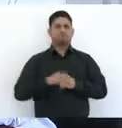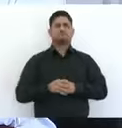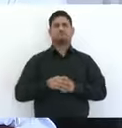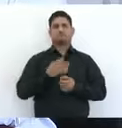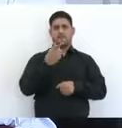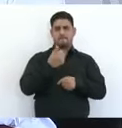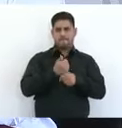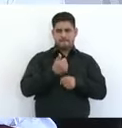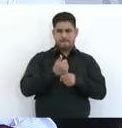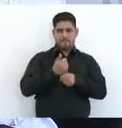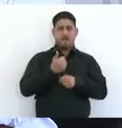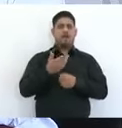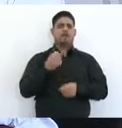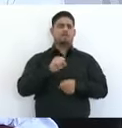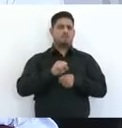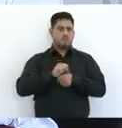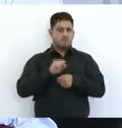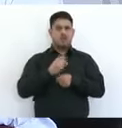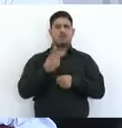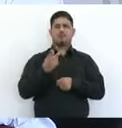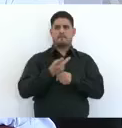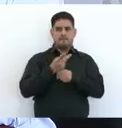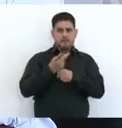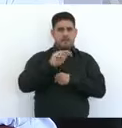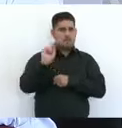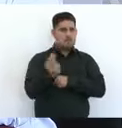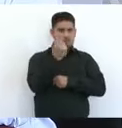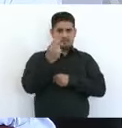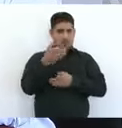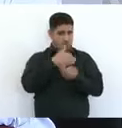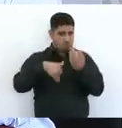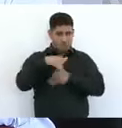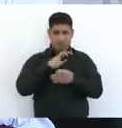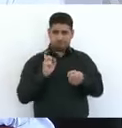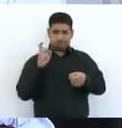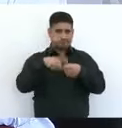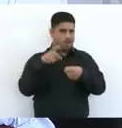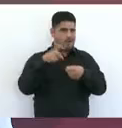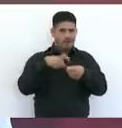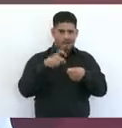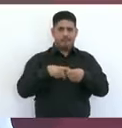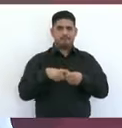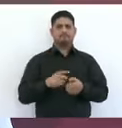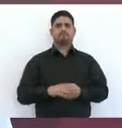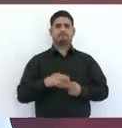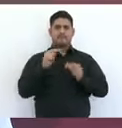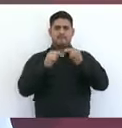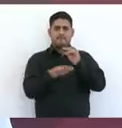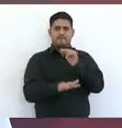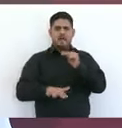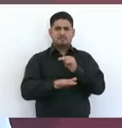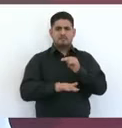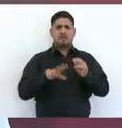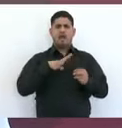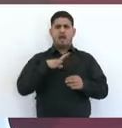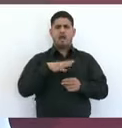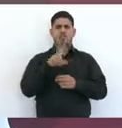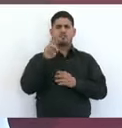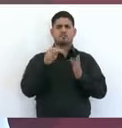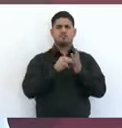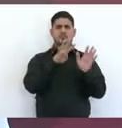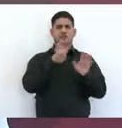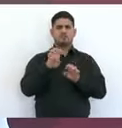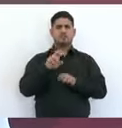secundaria, bachillerato y universidad. En el nivel básico tenemos un padrón de